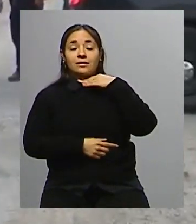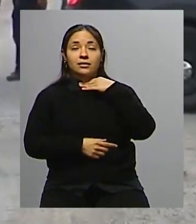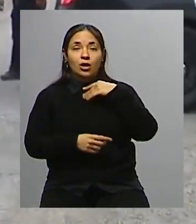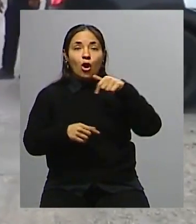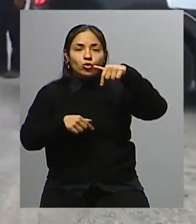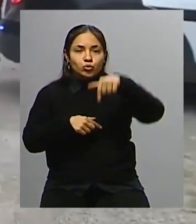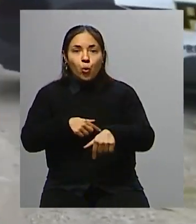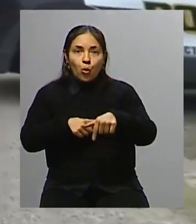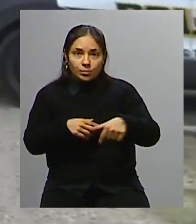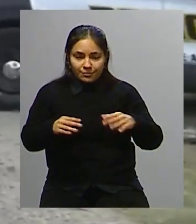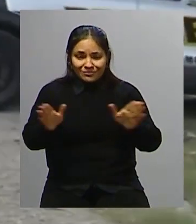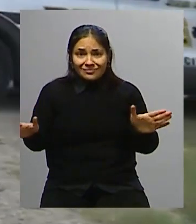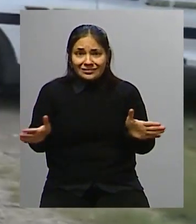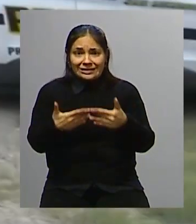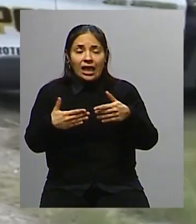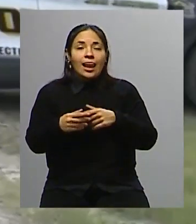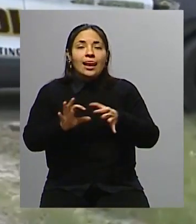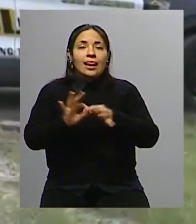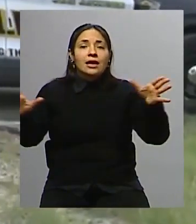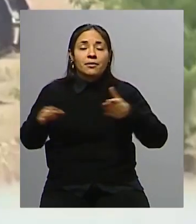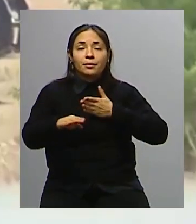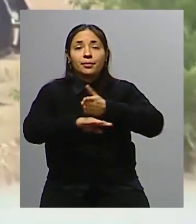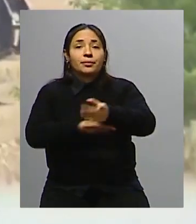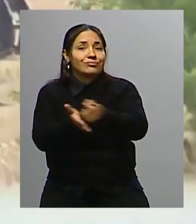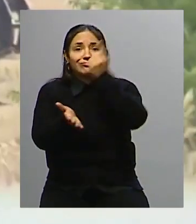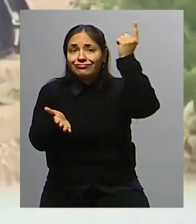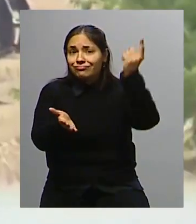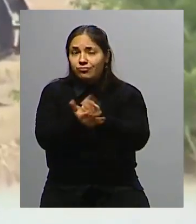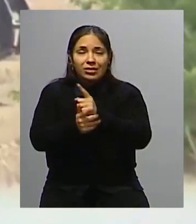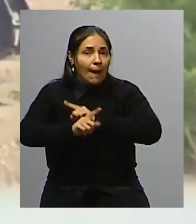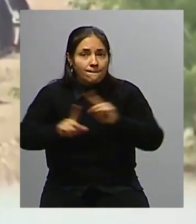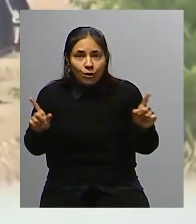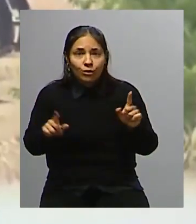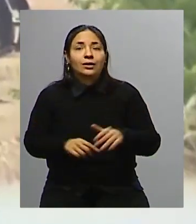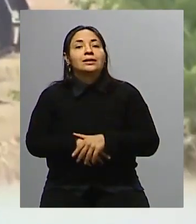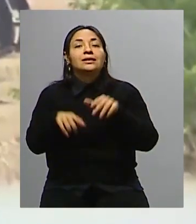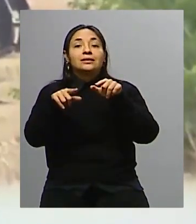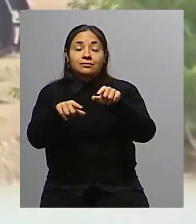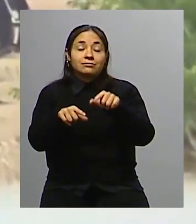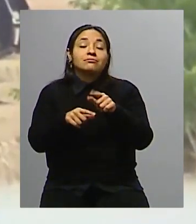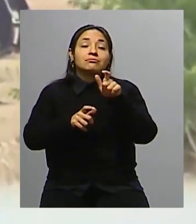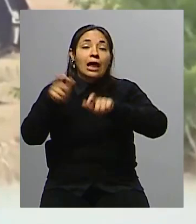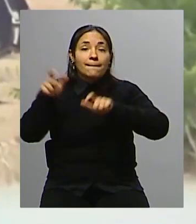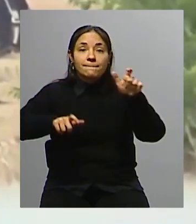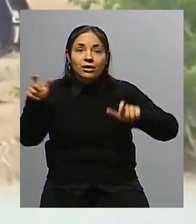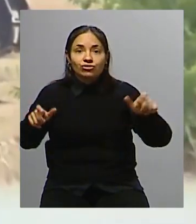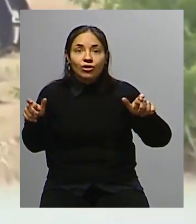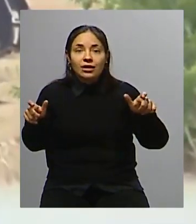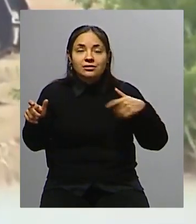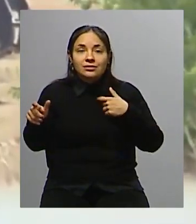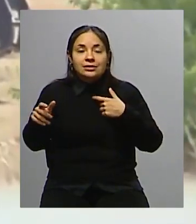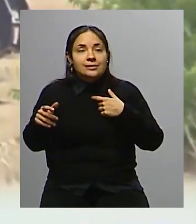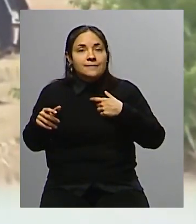no permite pasar libremente a personas de Centroamérica, ¿no? Entonces, que las personas se vean lanzadas a